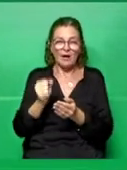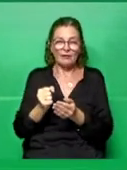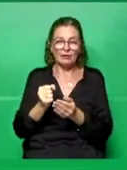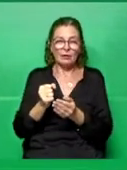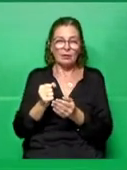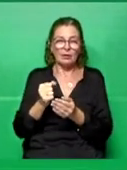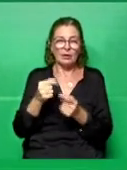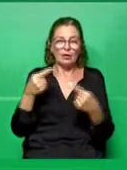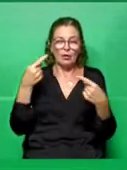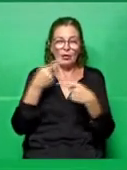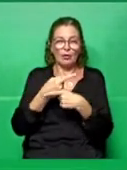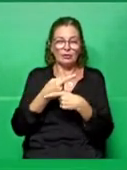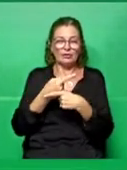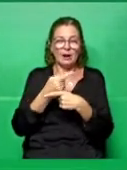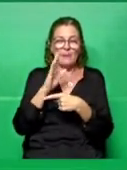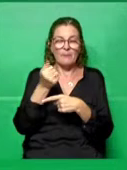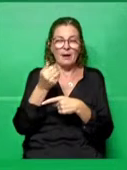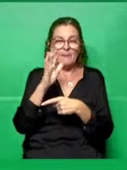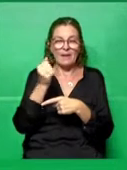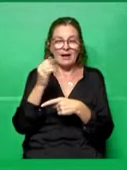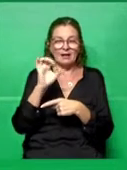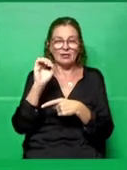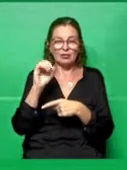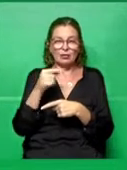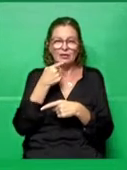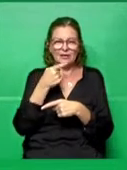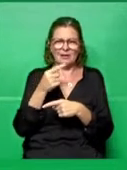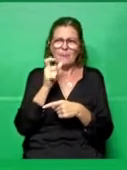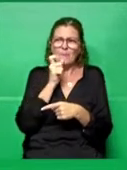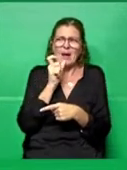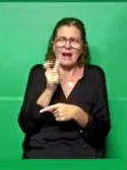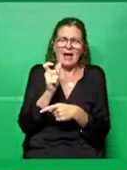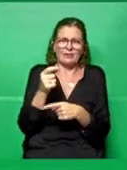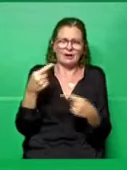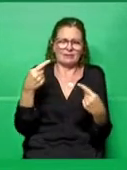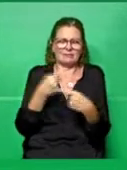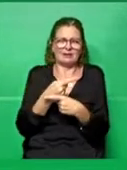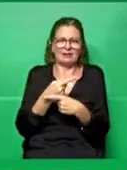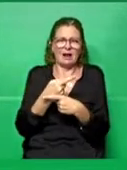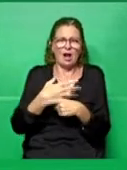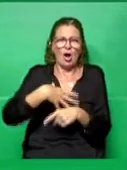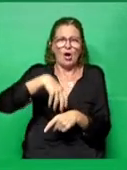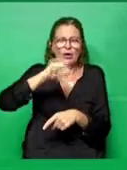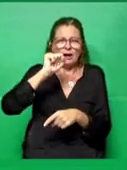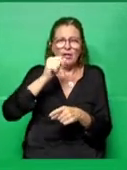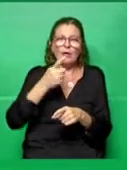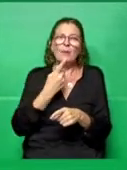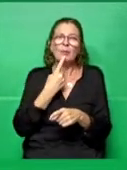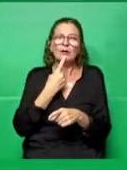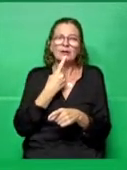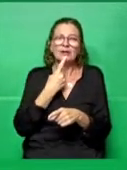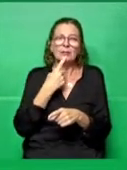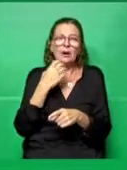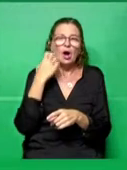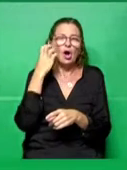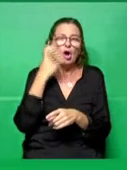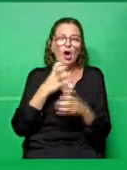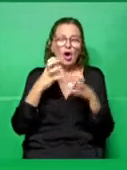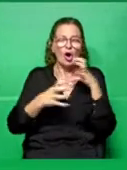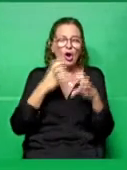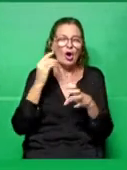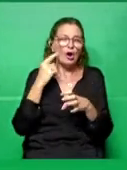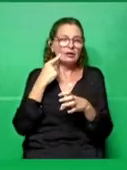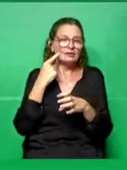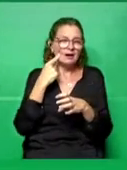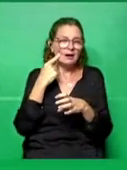contra Papazo, por haber llamado engendro a Ortuño y sostener que había logrado avanzar en la carrera política por su color de piel. Sobre esto